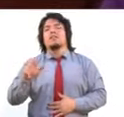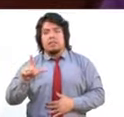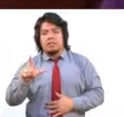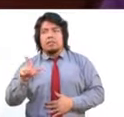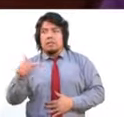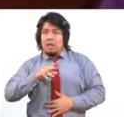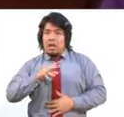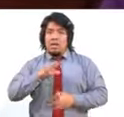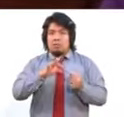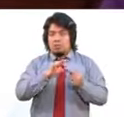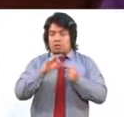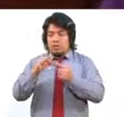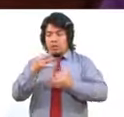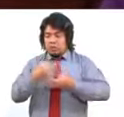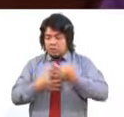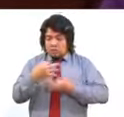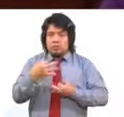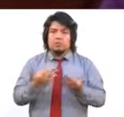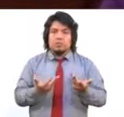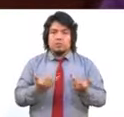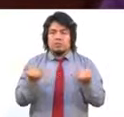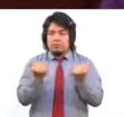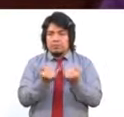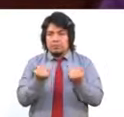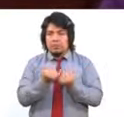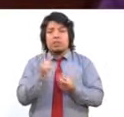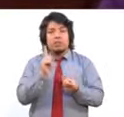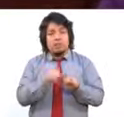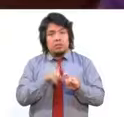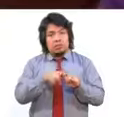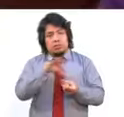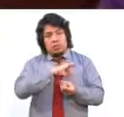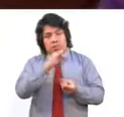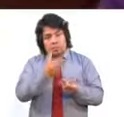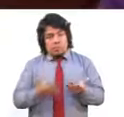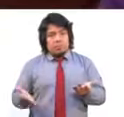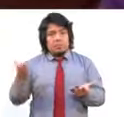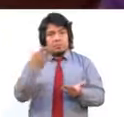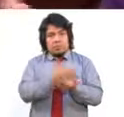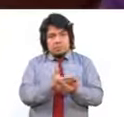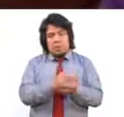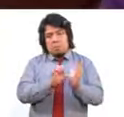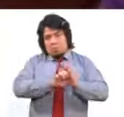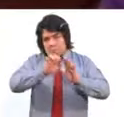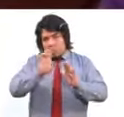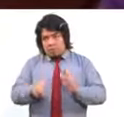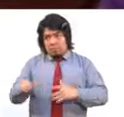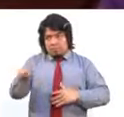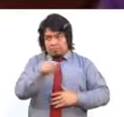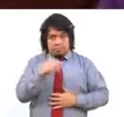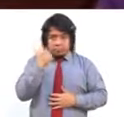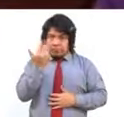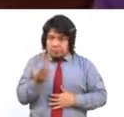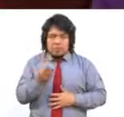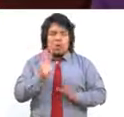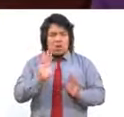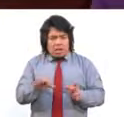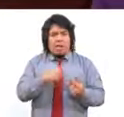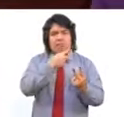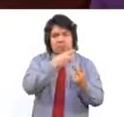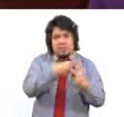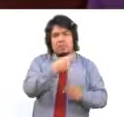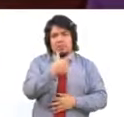jurídica, incluso de dónde se pueden también acercar. Si ese no fuera el caso, también a partir del asterisco